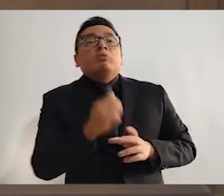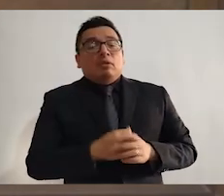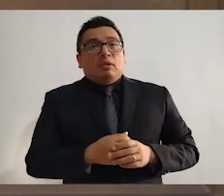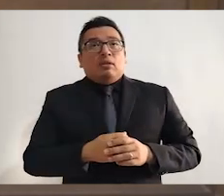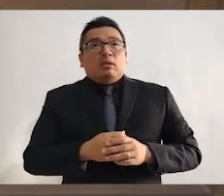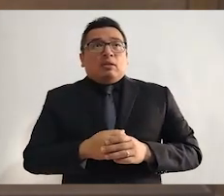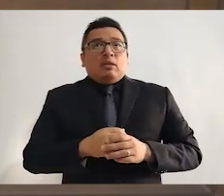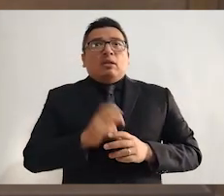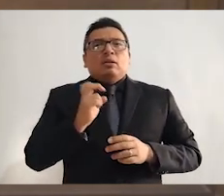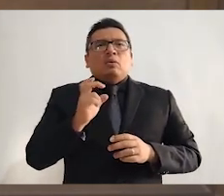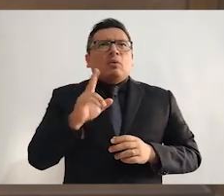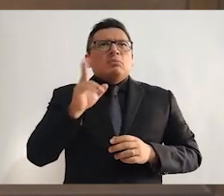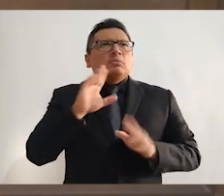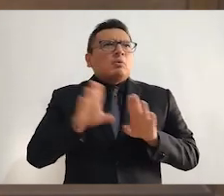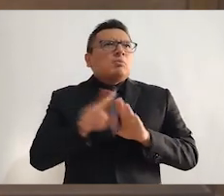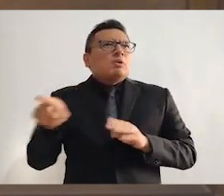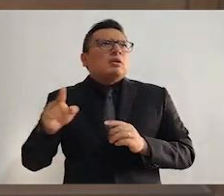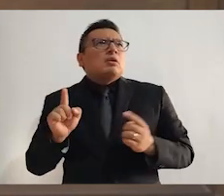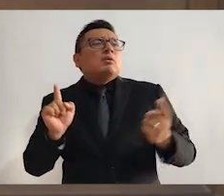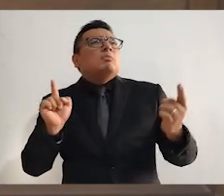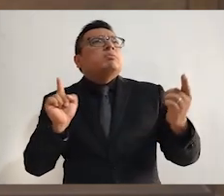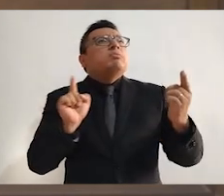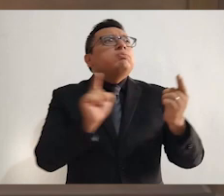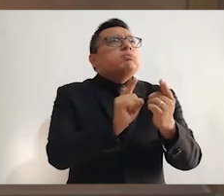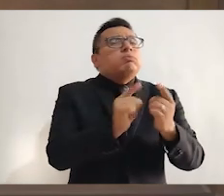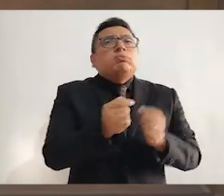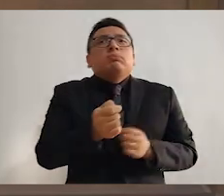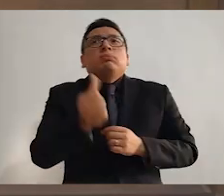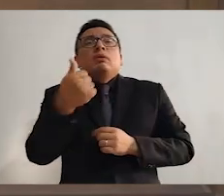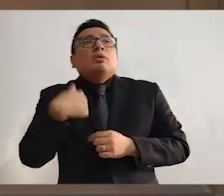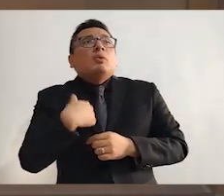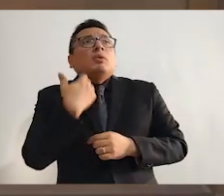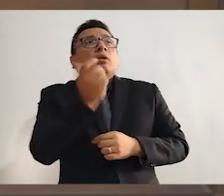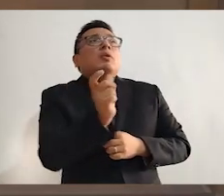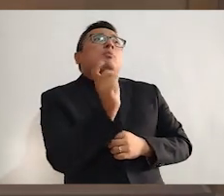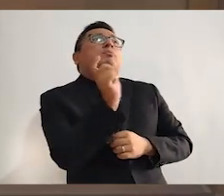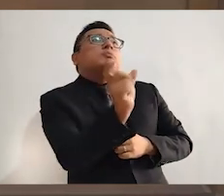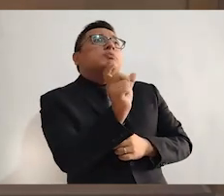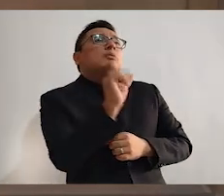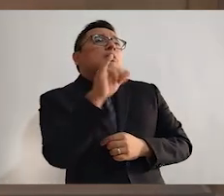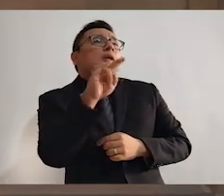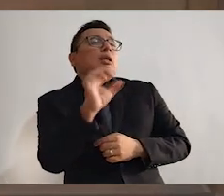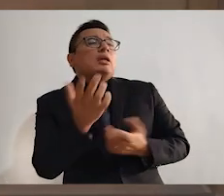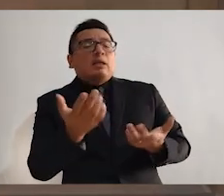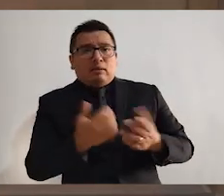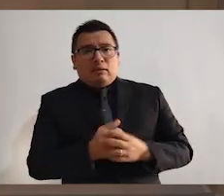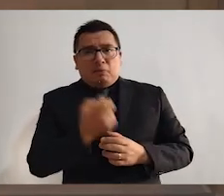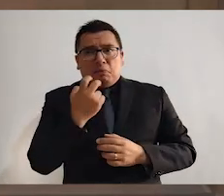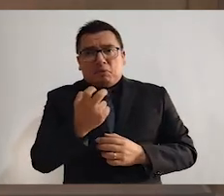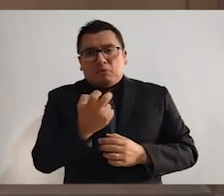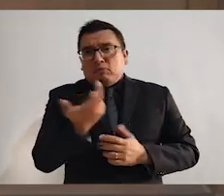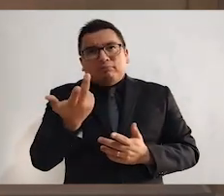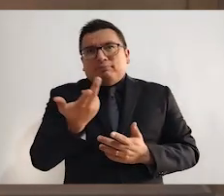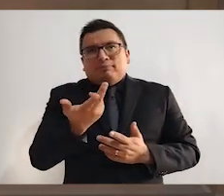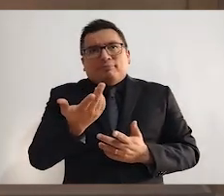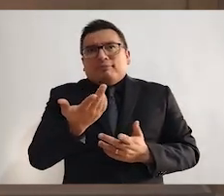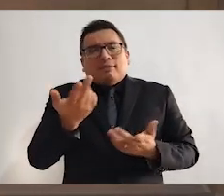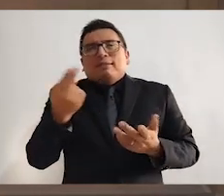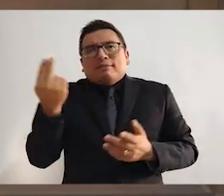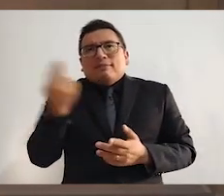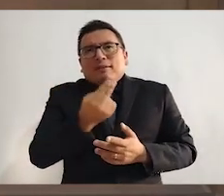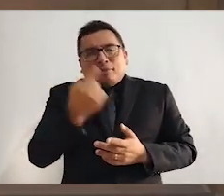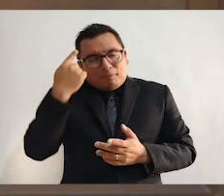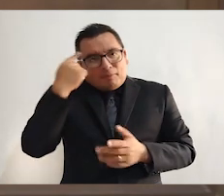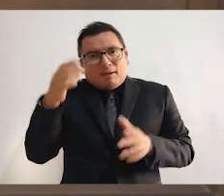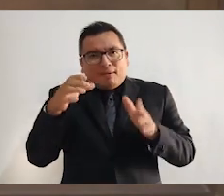con discapacidad puede acercarse a la autoridad electoral para que le tramiten su credencial, que es el elemento básico